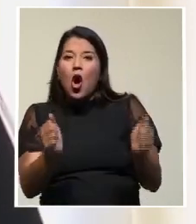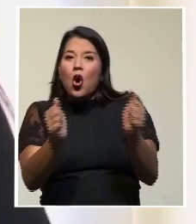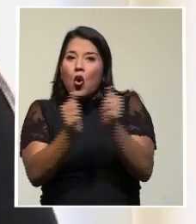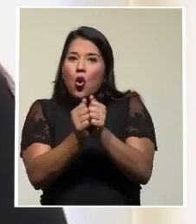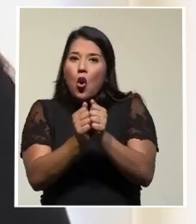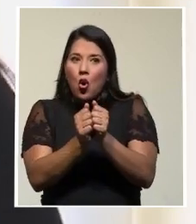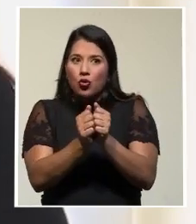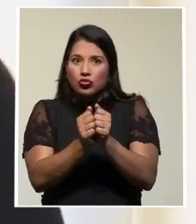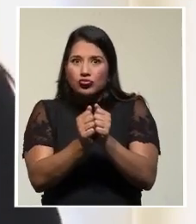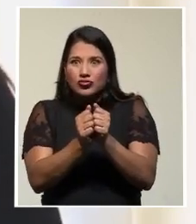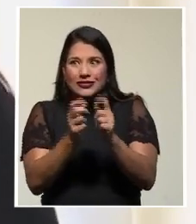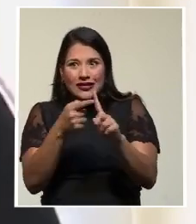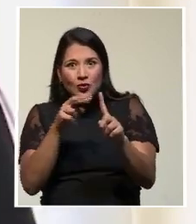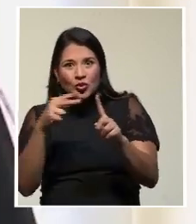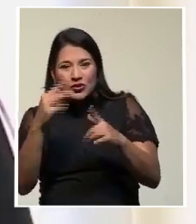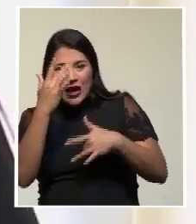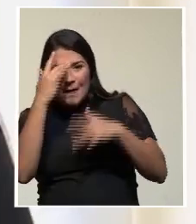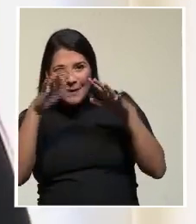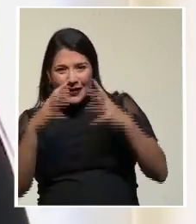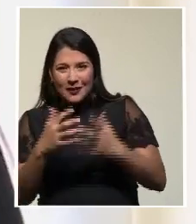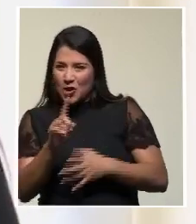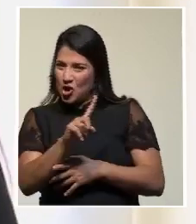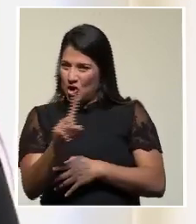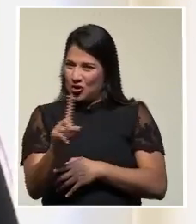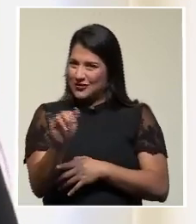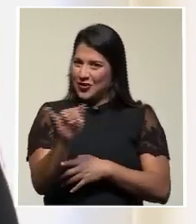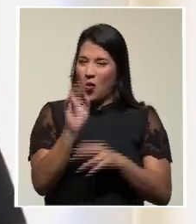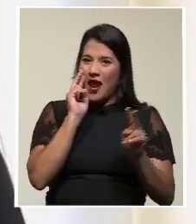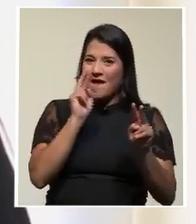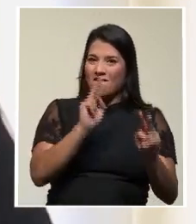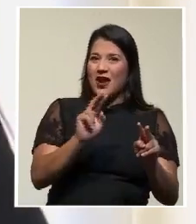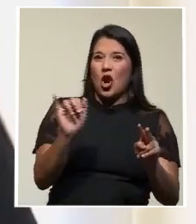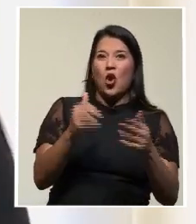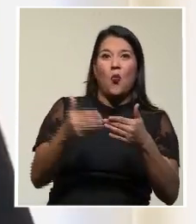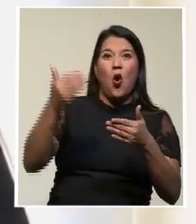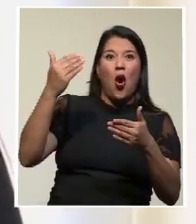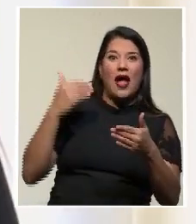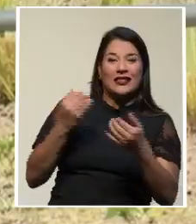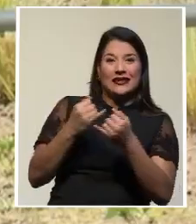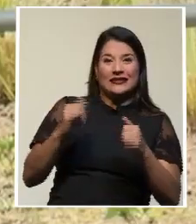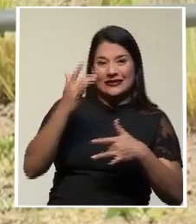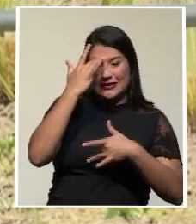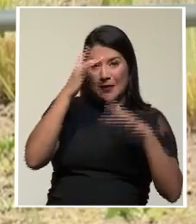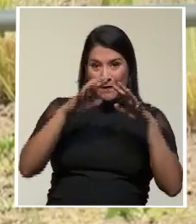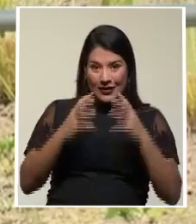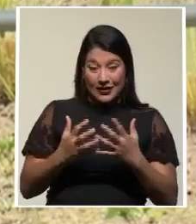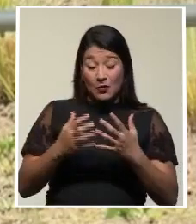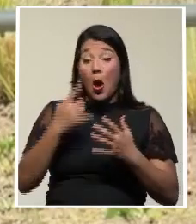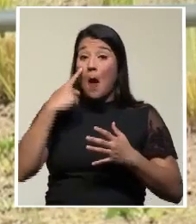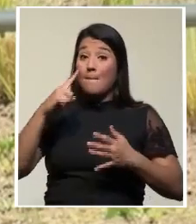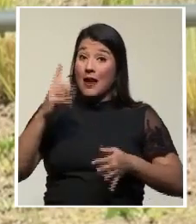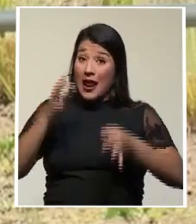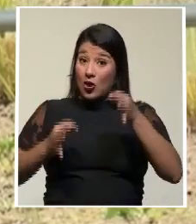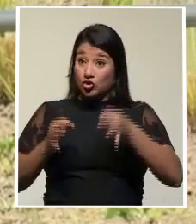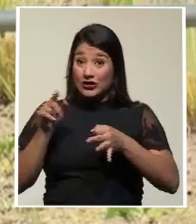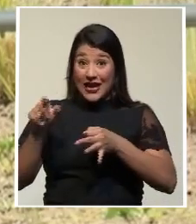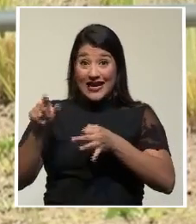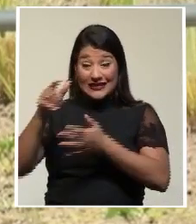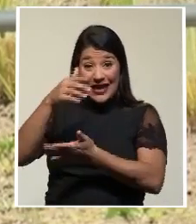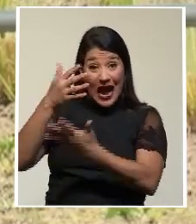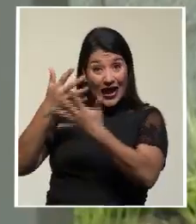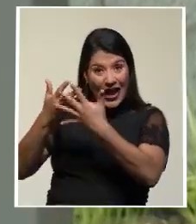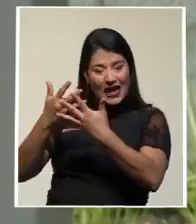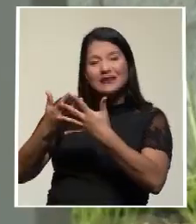lentes de la pandemia, que no es lo mismo que verlo en tiempos normales, en tiempos ordinarios. Para Justicia, este centro será el